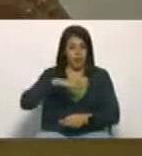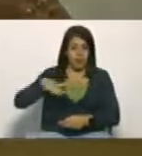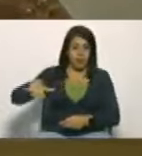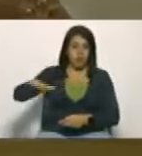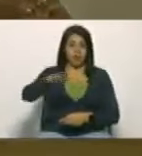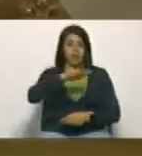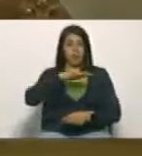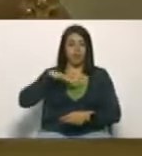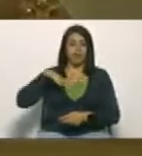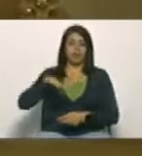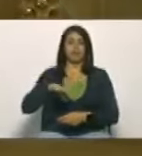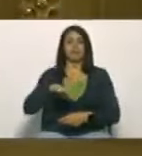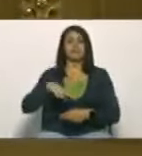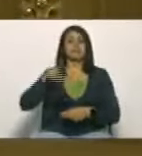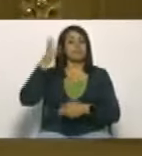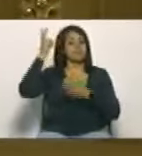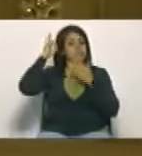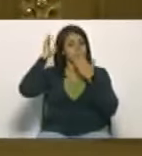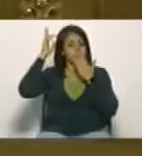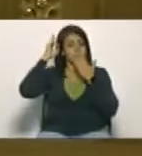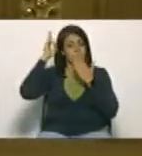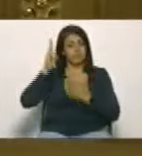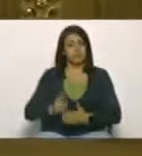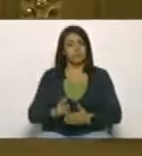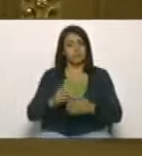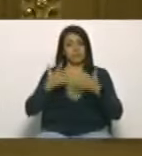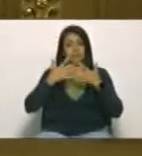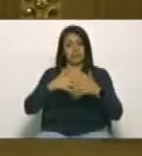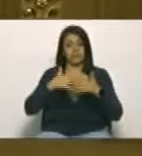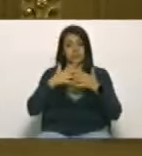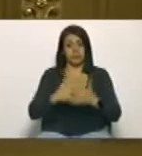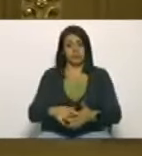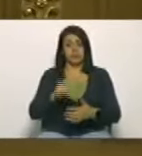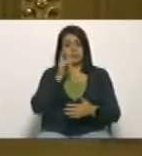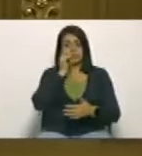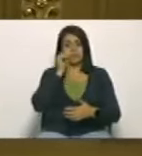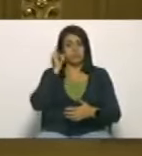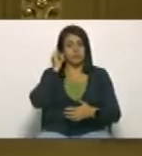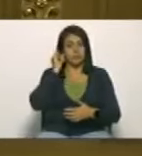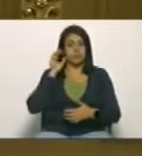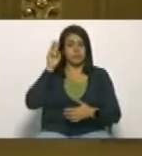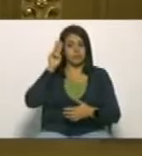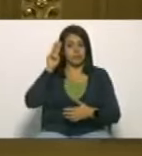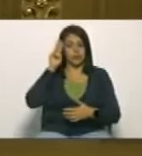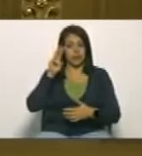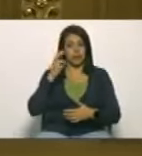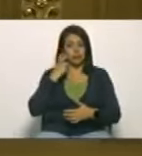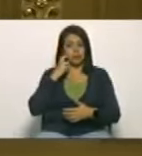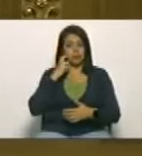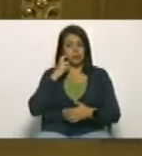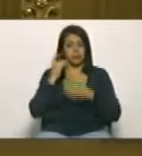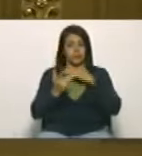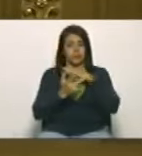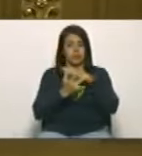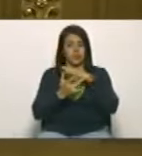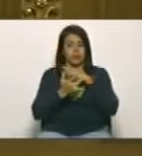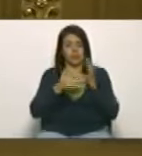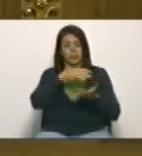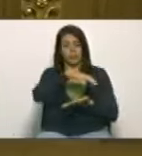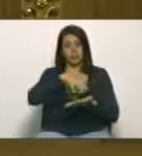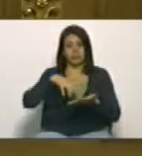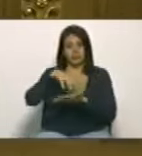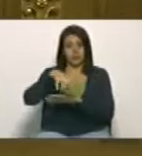indígenas, también nuestro pueblo afrodescendiente, nuestras empresarias, empresarios, maestros chocoloteros, técnicos